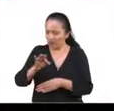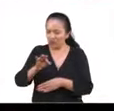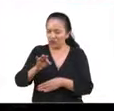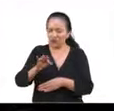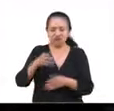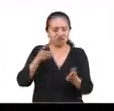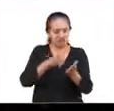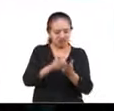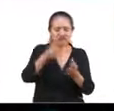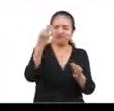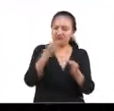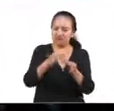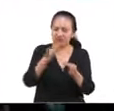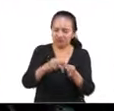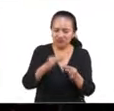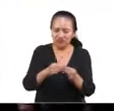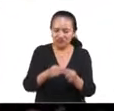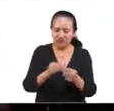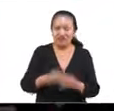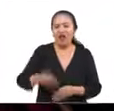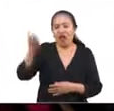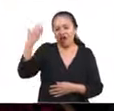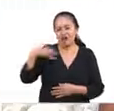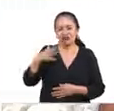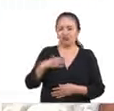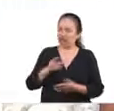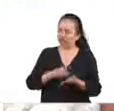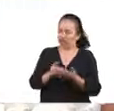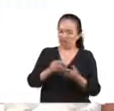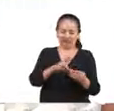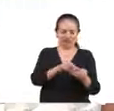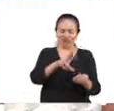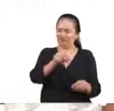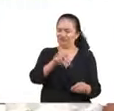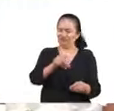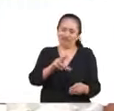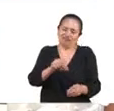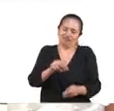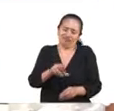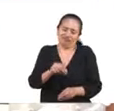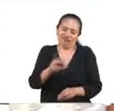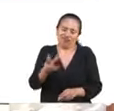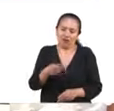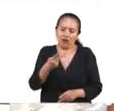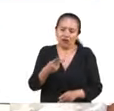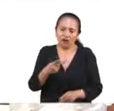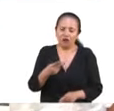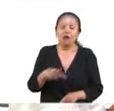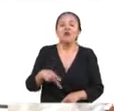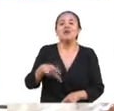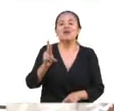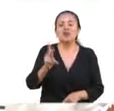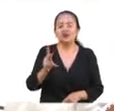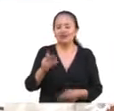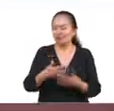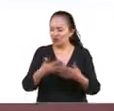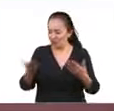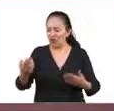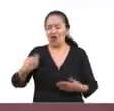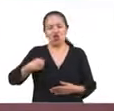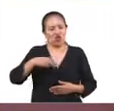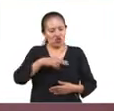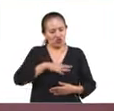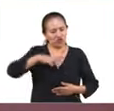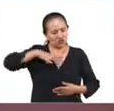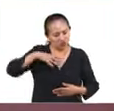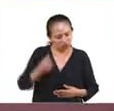Durante mucho tiempo se dijo que esos no eran derechos, que eran mercancías. Y nosotros seguimos luchando y